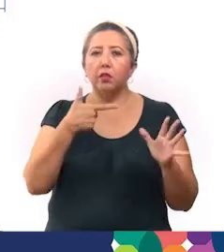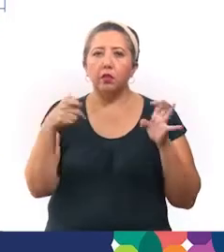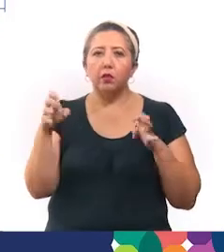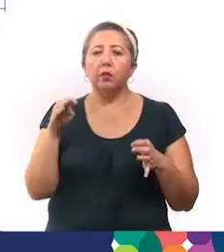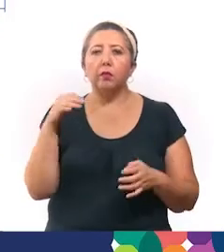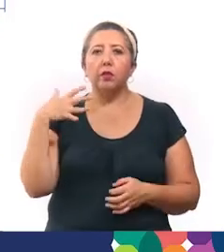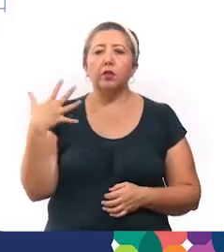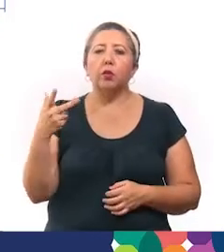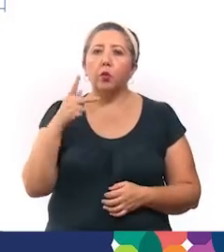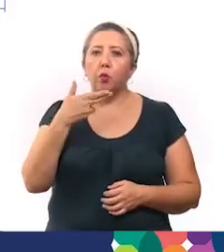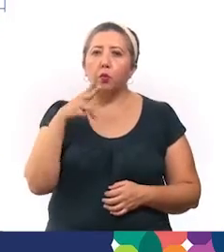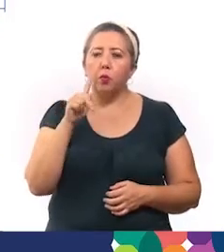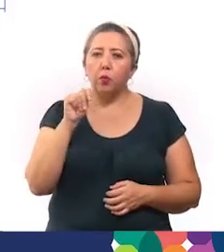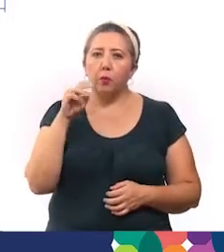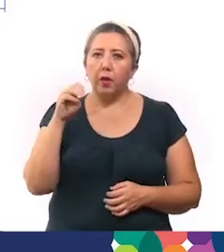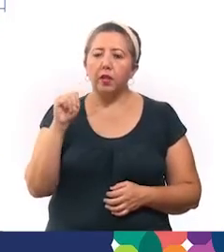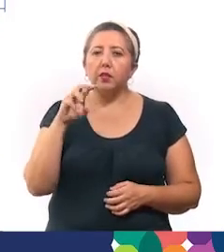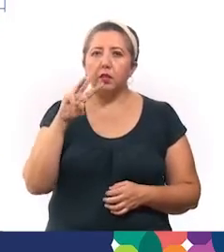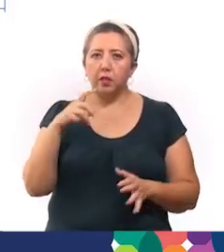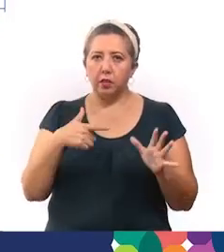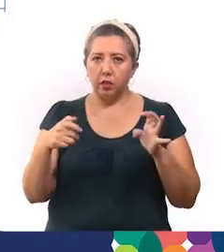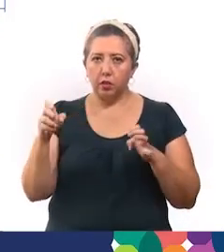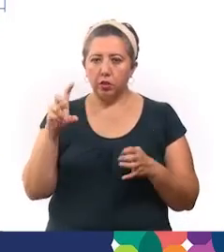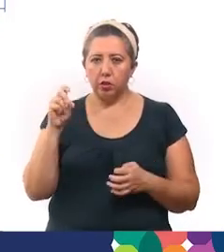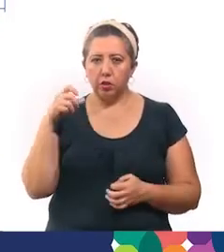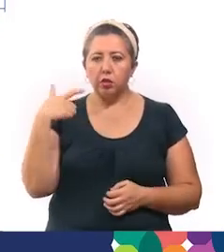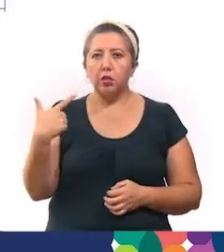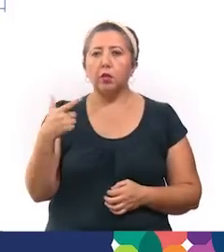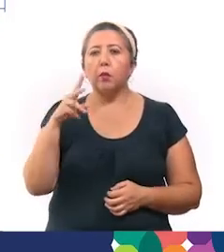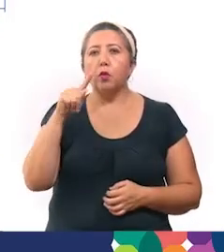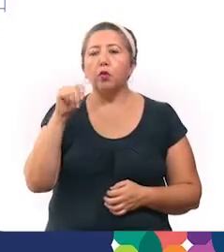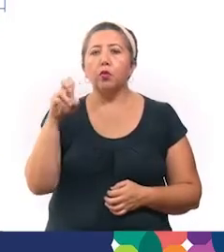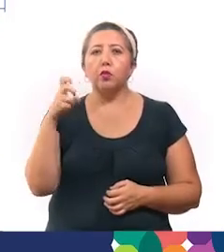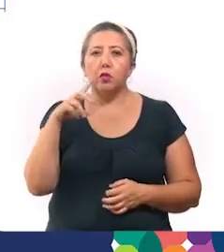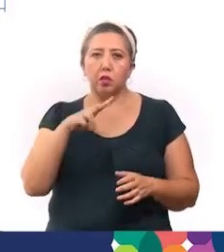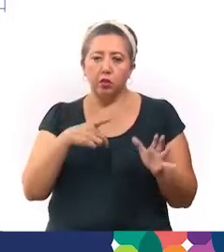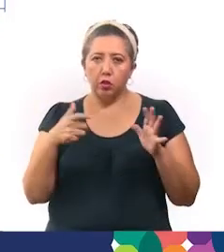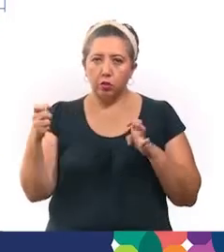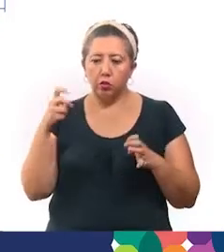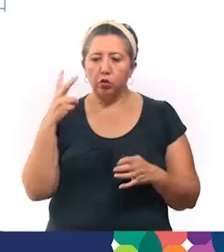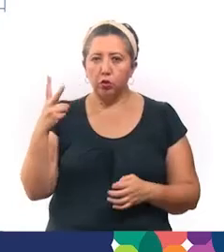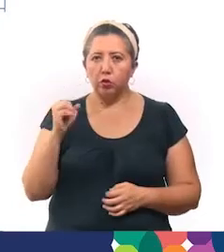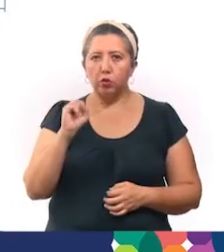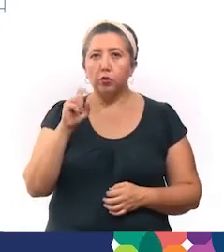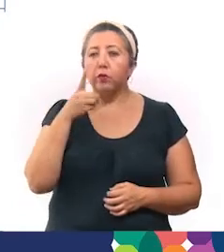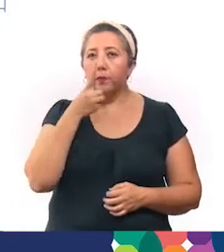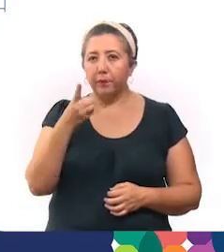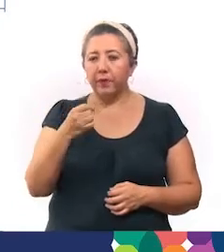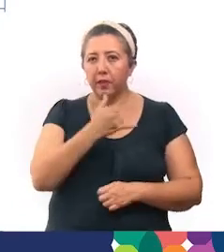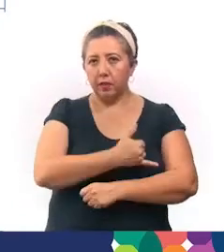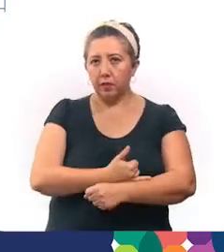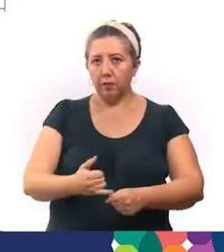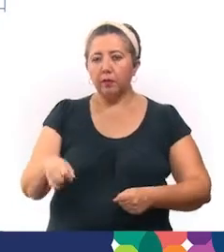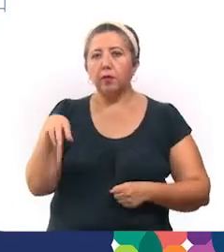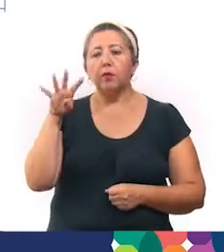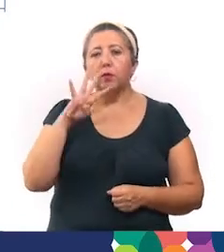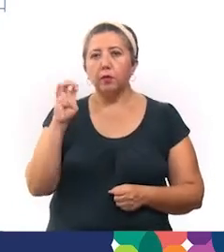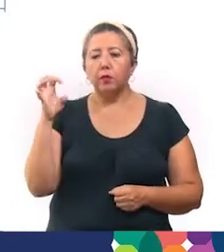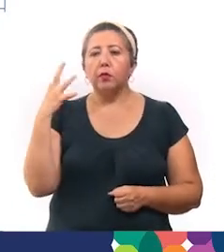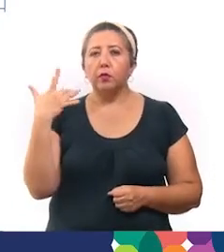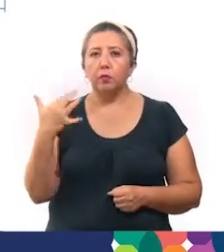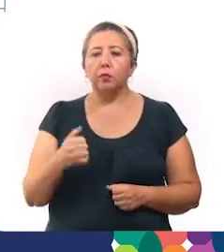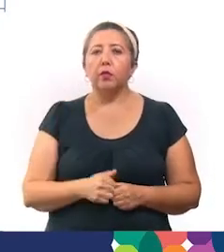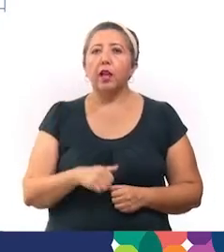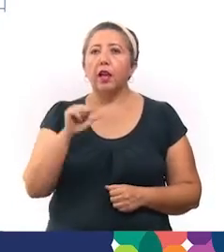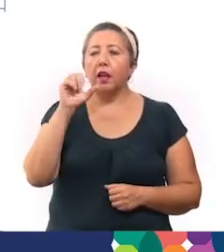795, Junucmá 737, Motul 702, Maxcanú 458, Izamal